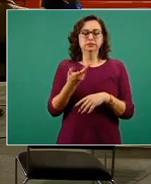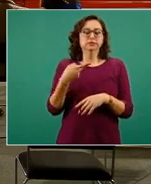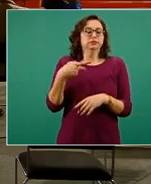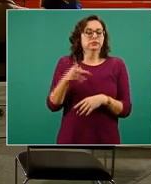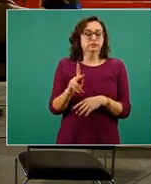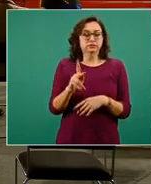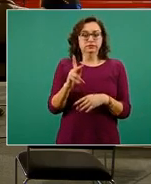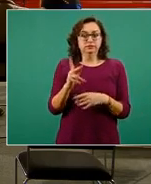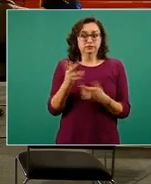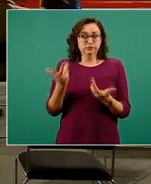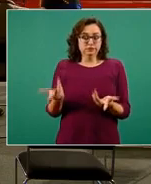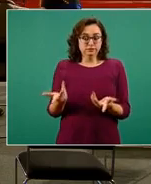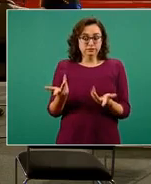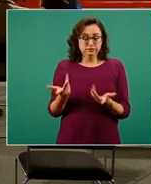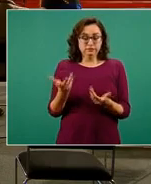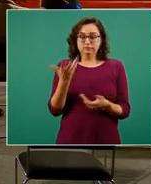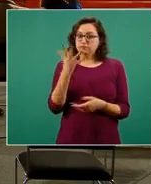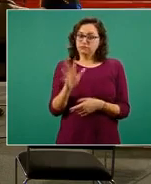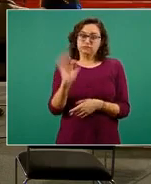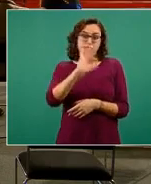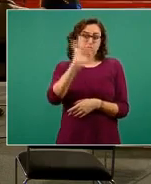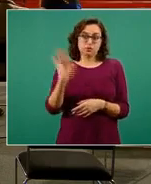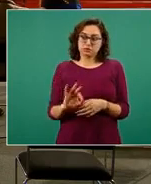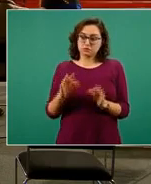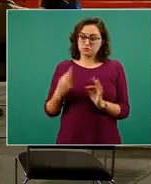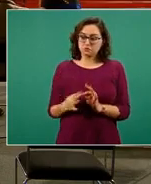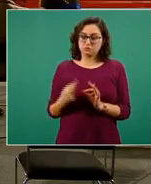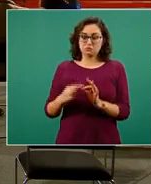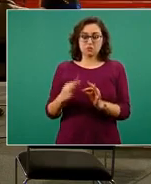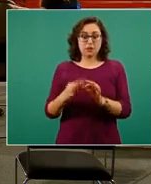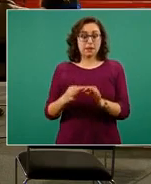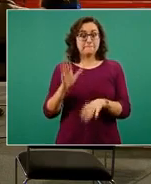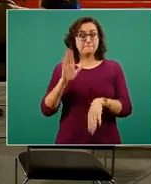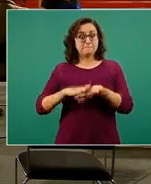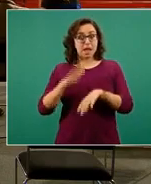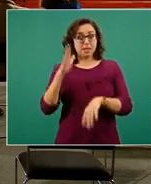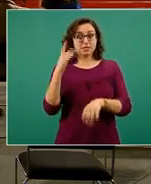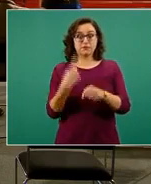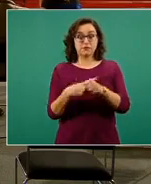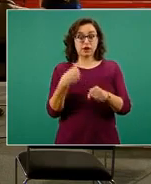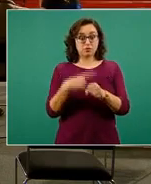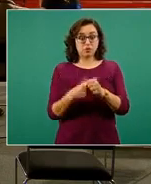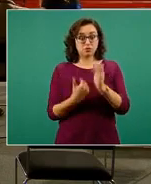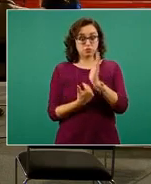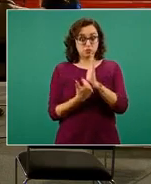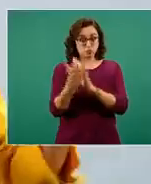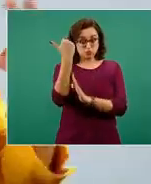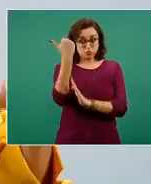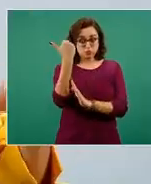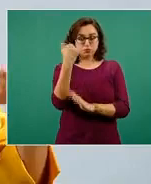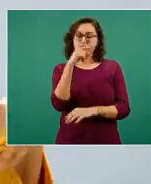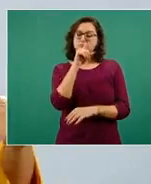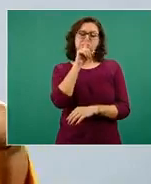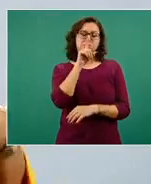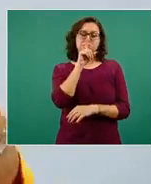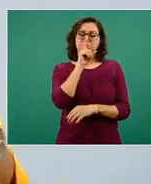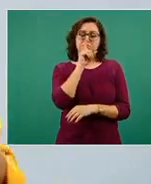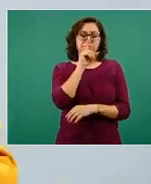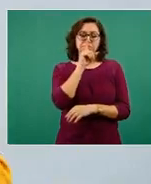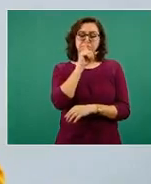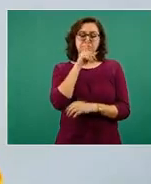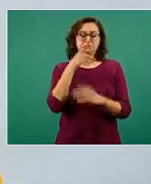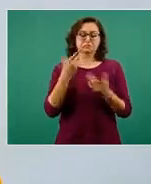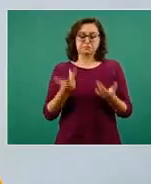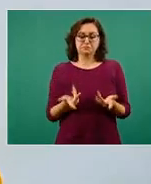se ha mantenido sobre 10% y este es un buen indicador porque nos señala que a pesar de las variaciones en la